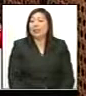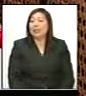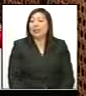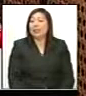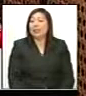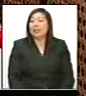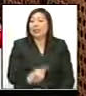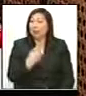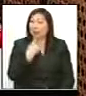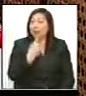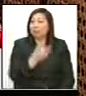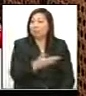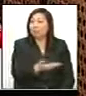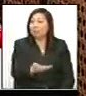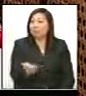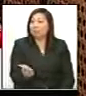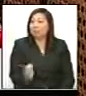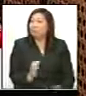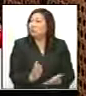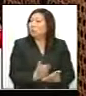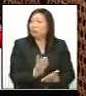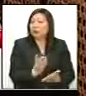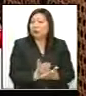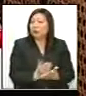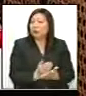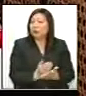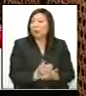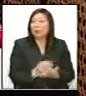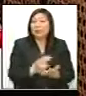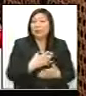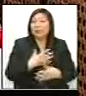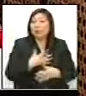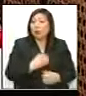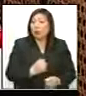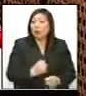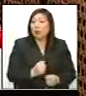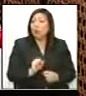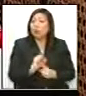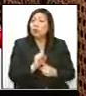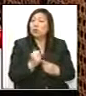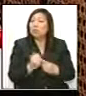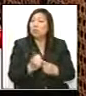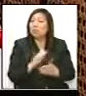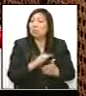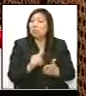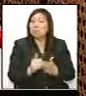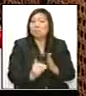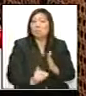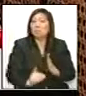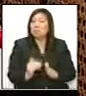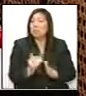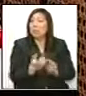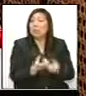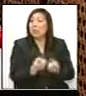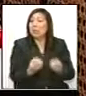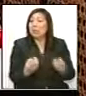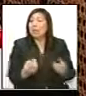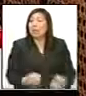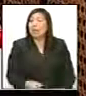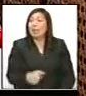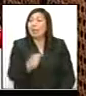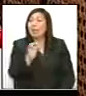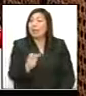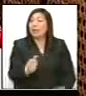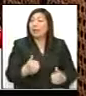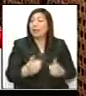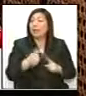Coincido con lo que han dicho anteriormente, no es un problema solo de salud, es un problema social. Nuestra mayor cantidad de gente que